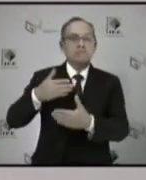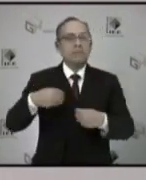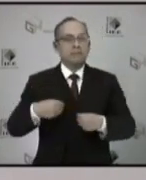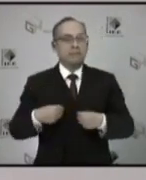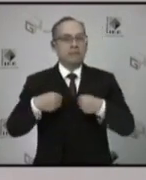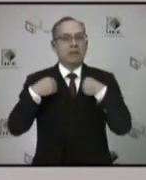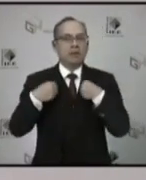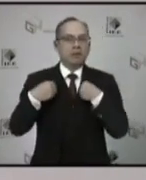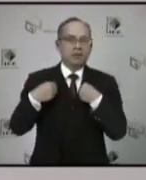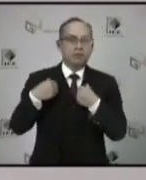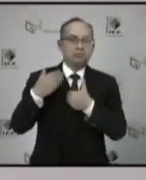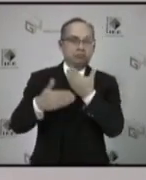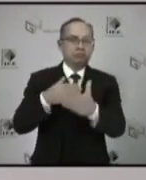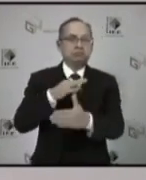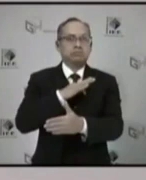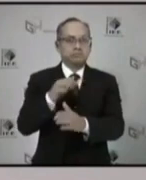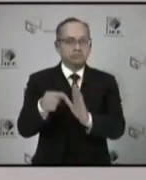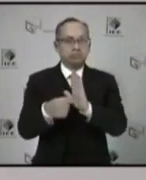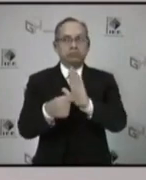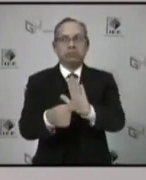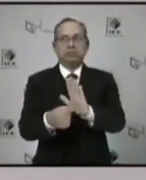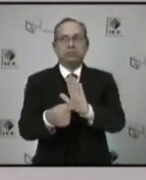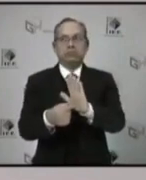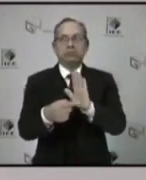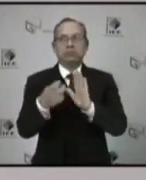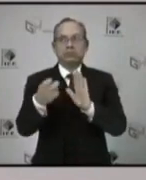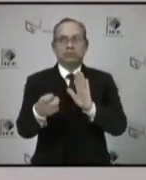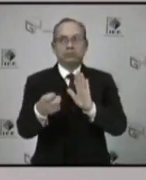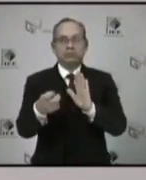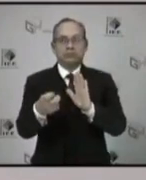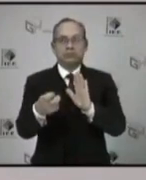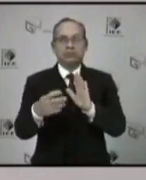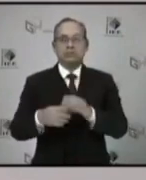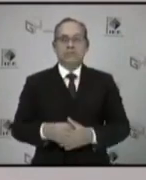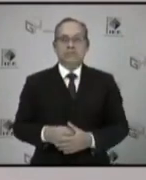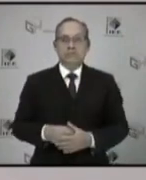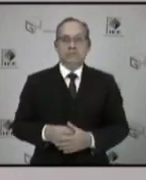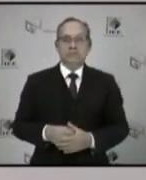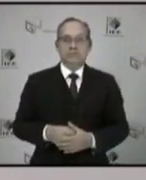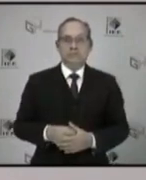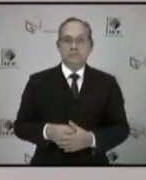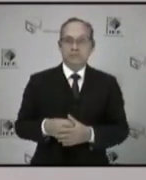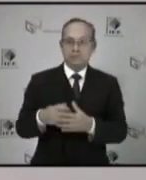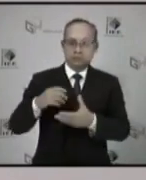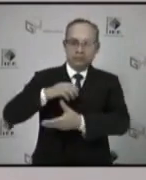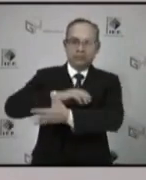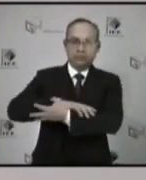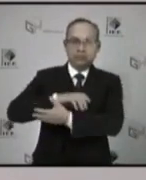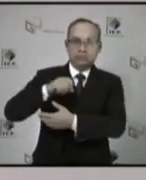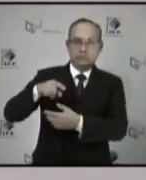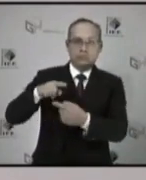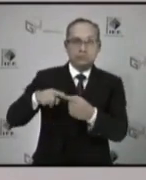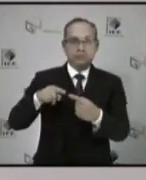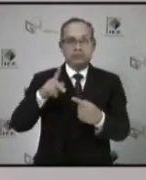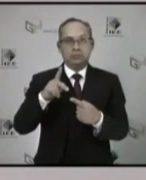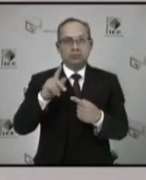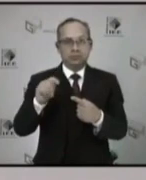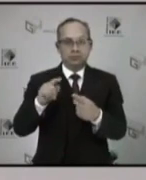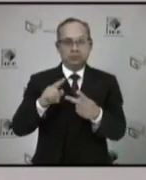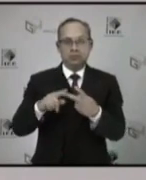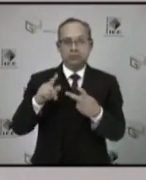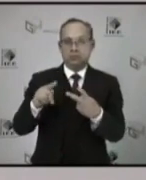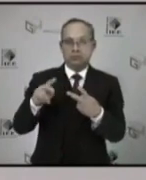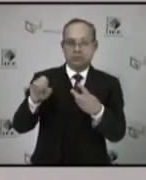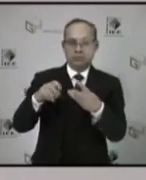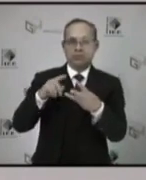Hoy, junto con Nueva Alianza y el PT, y desde luego Morena, encabezo un movimiento